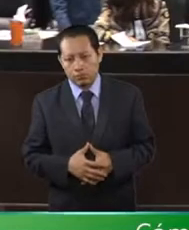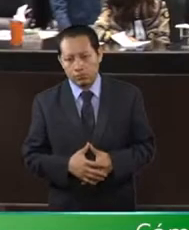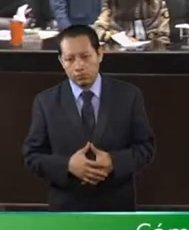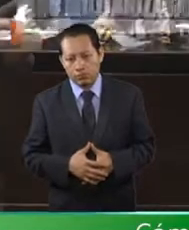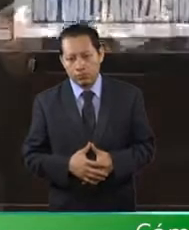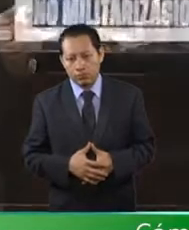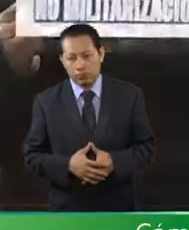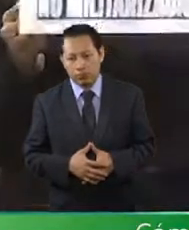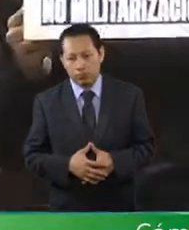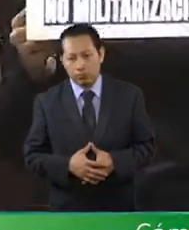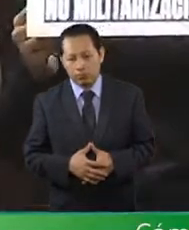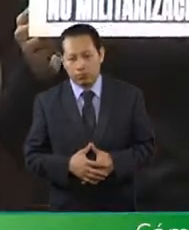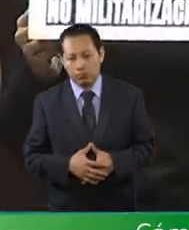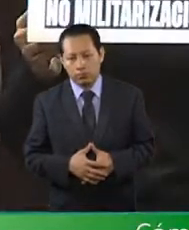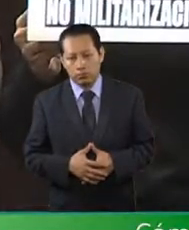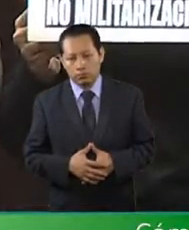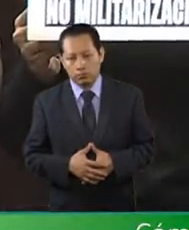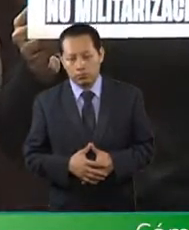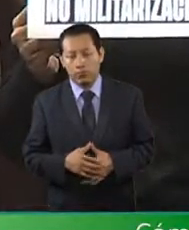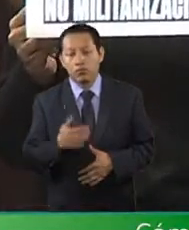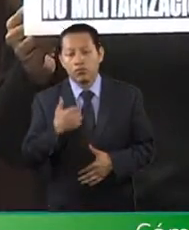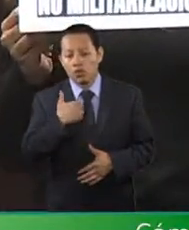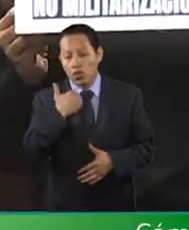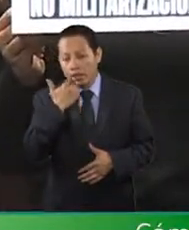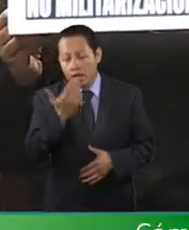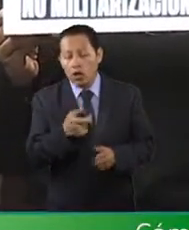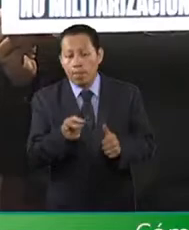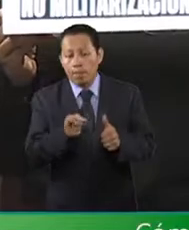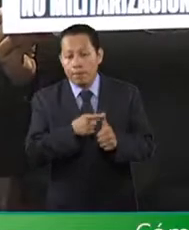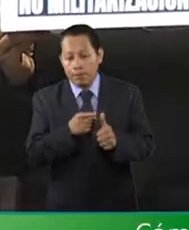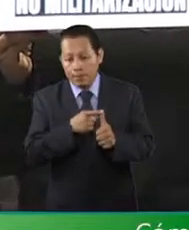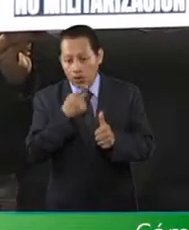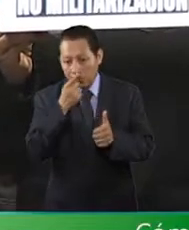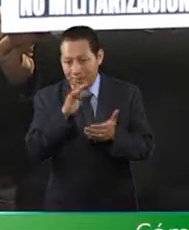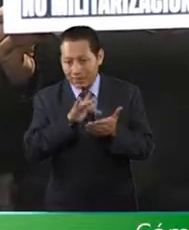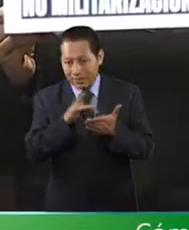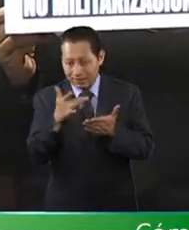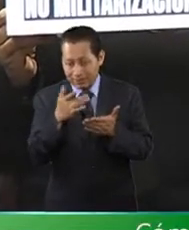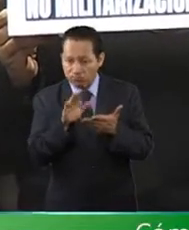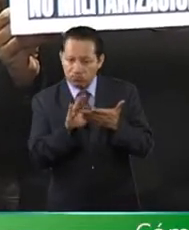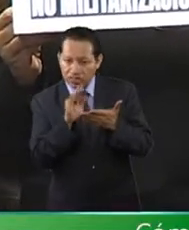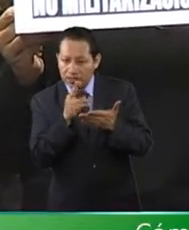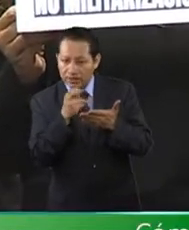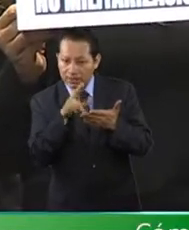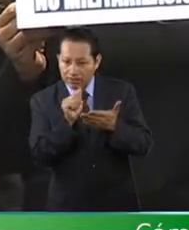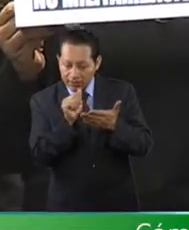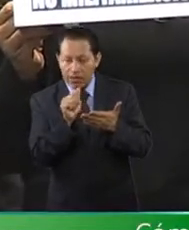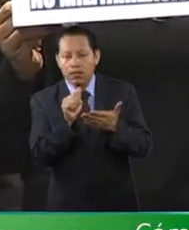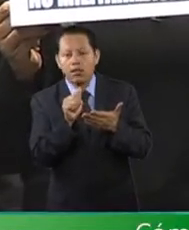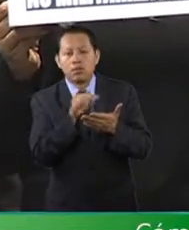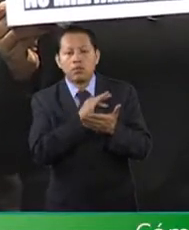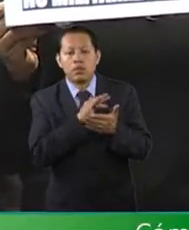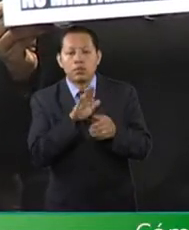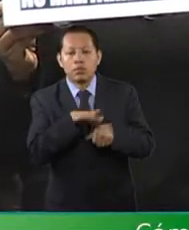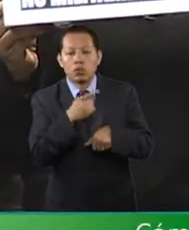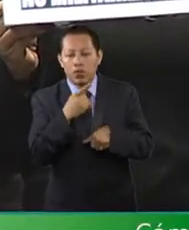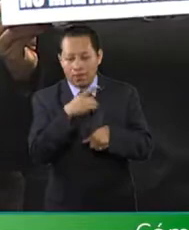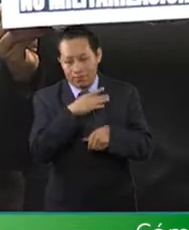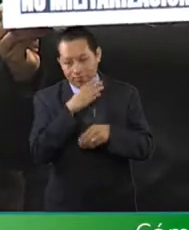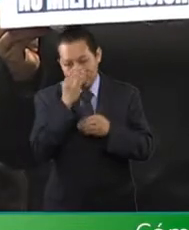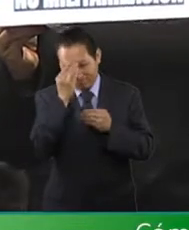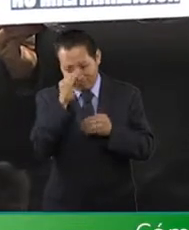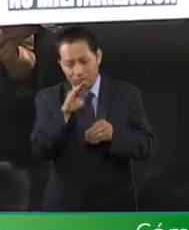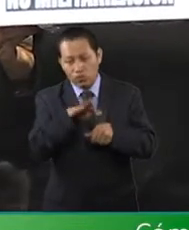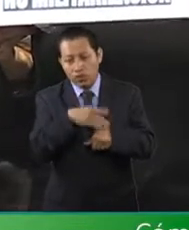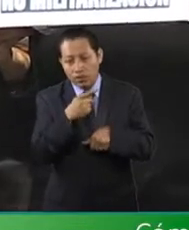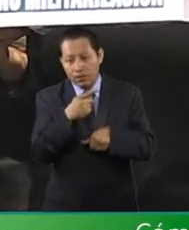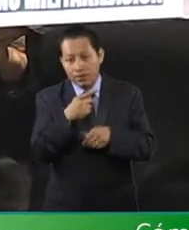adelante Quiero primero agradecer que se haga esta reserva porque es una reserva del descaro se